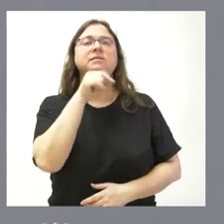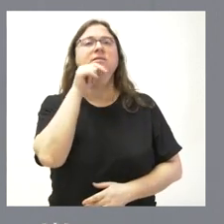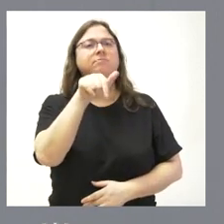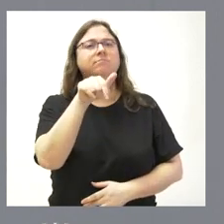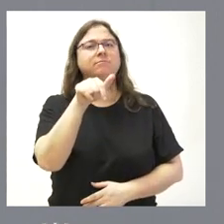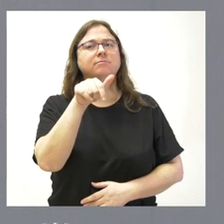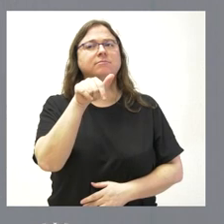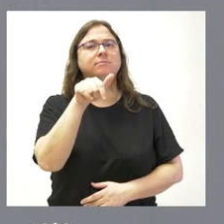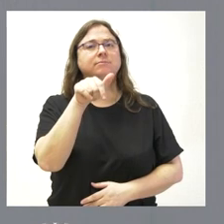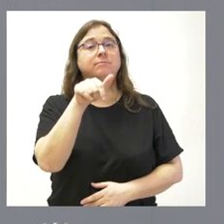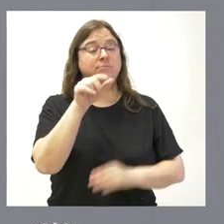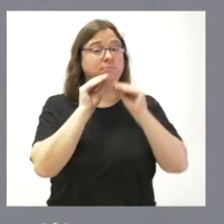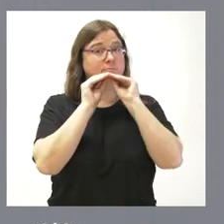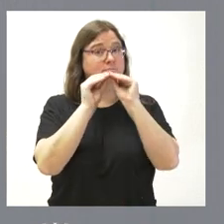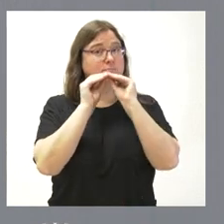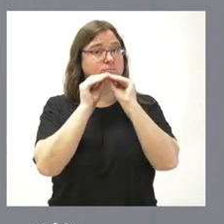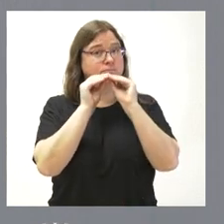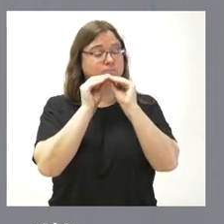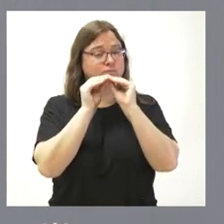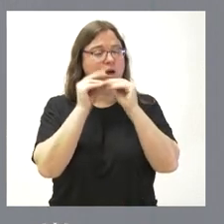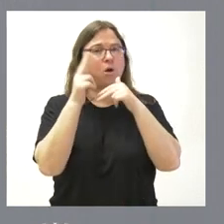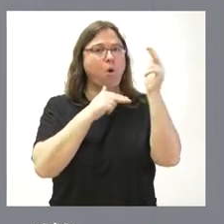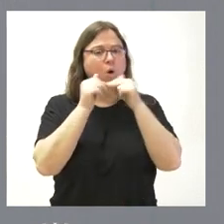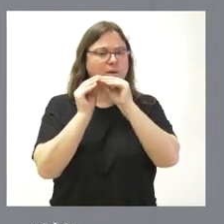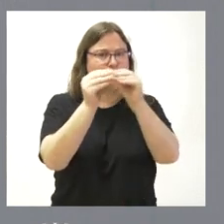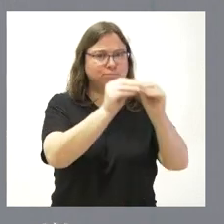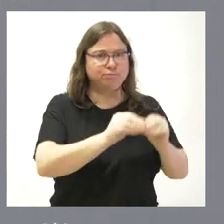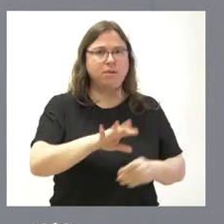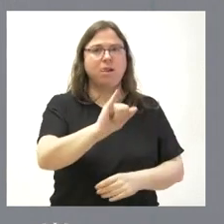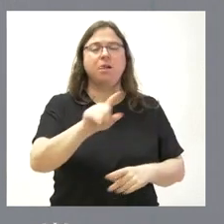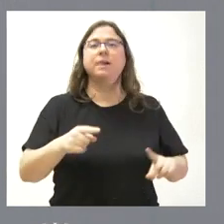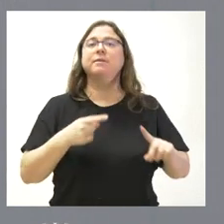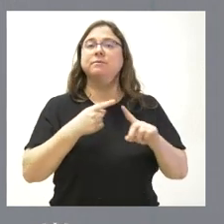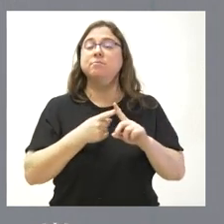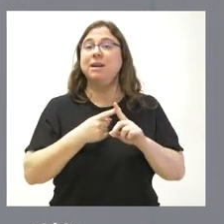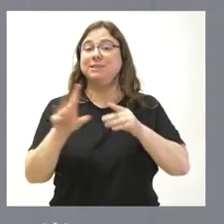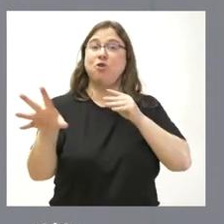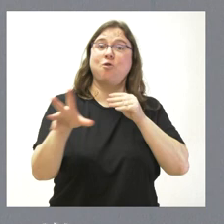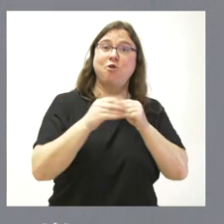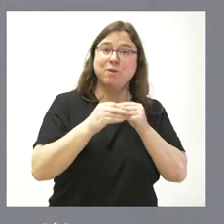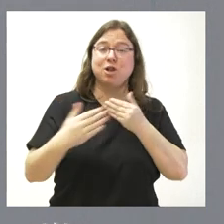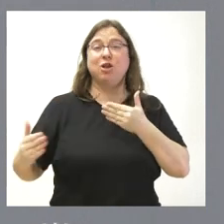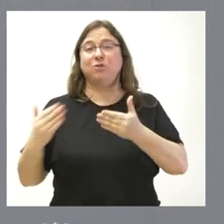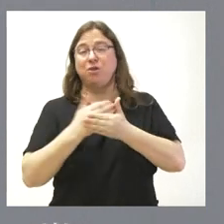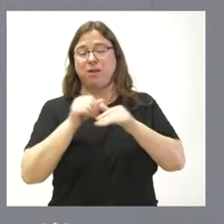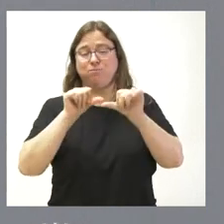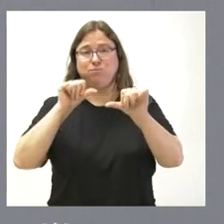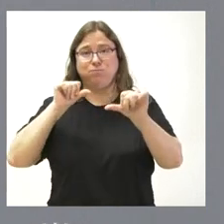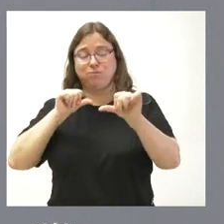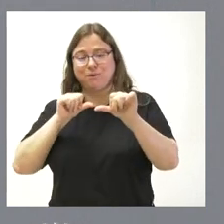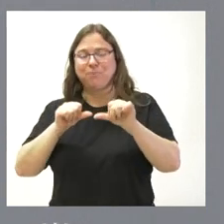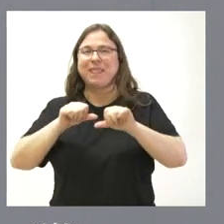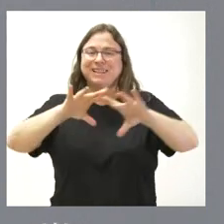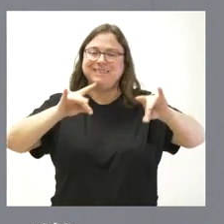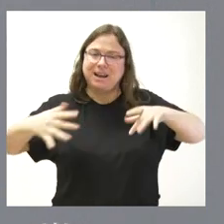desarrollan obras en estas infraestructuras y con el complemento de todas las que llevamos a cabo de conación parcial en esta